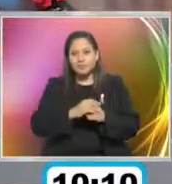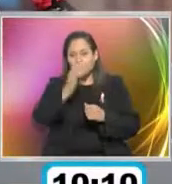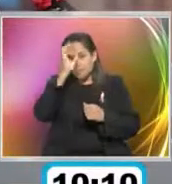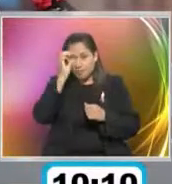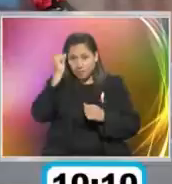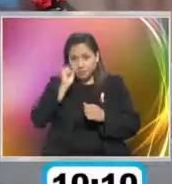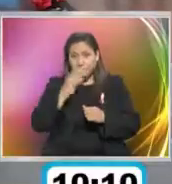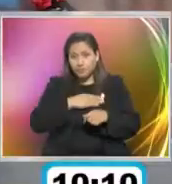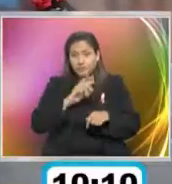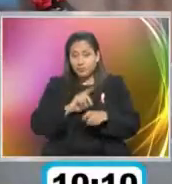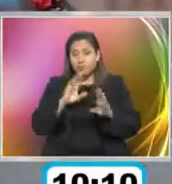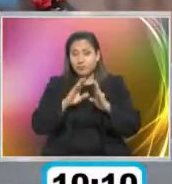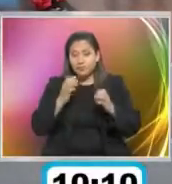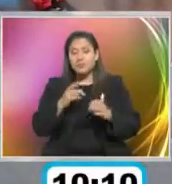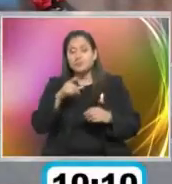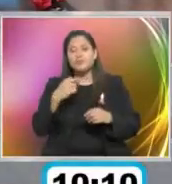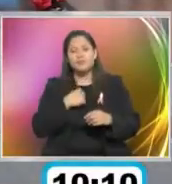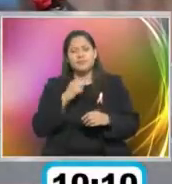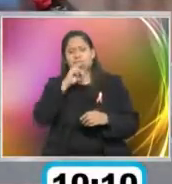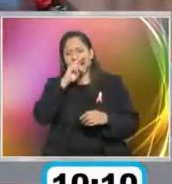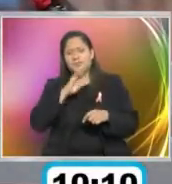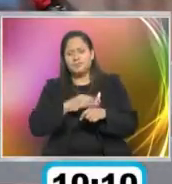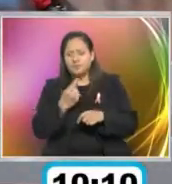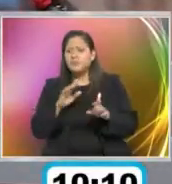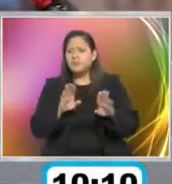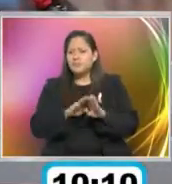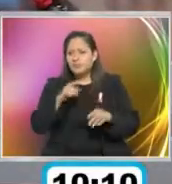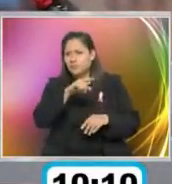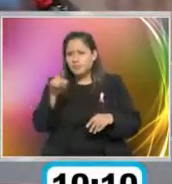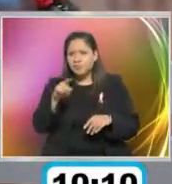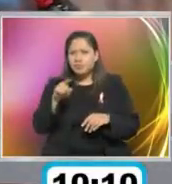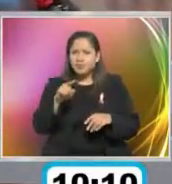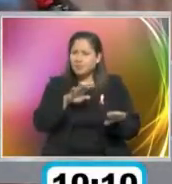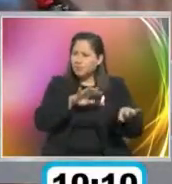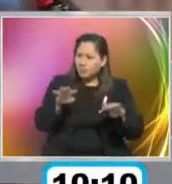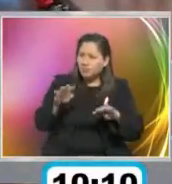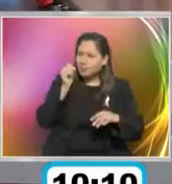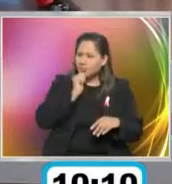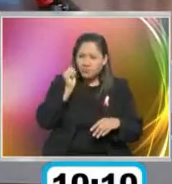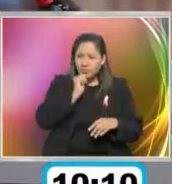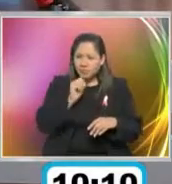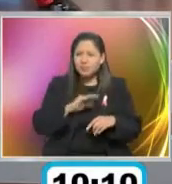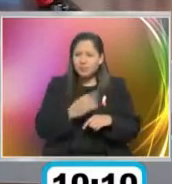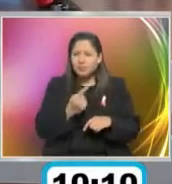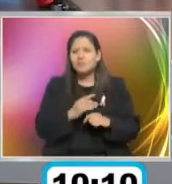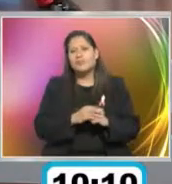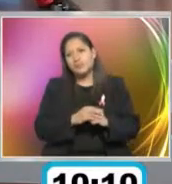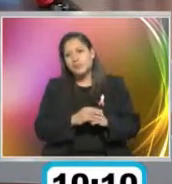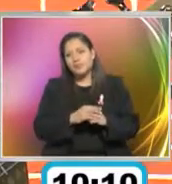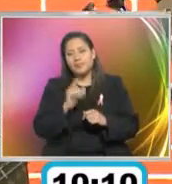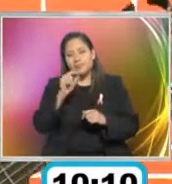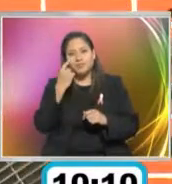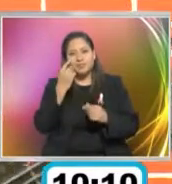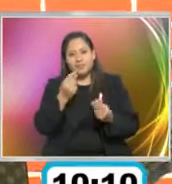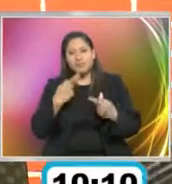buenos días. ¿Cómo Muy buenos estás? días. Yo estoy muy intrigada porque ¿cómo es eso que ustedes están en el ojo del huracán todo el tiempo? ¿Cómo es Pues eso? mucha gente